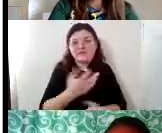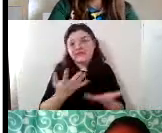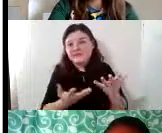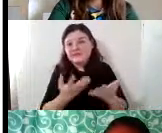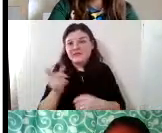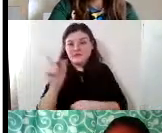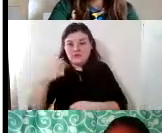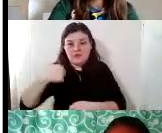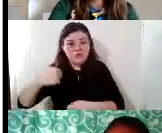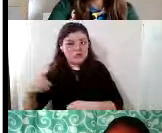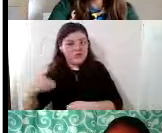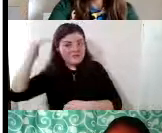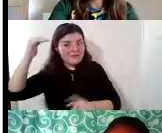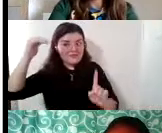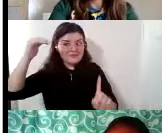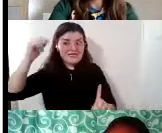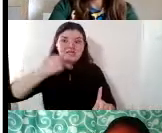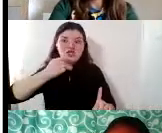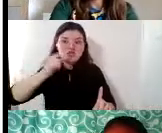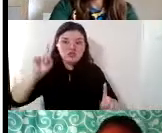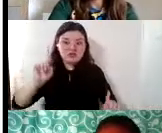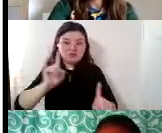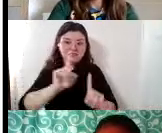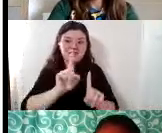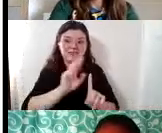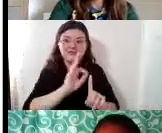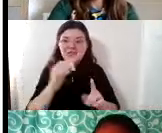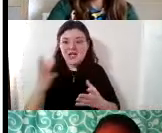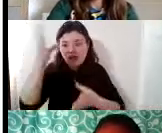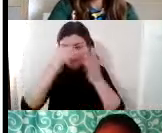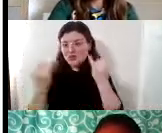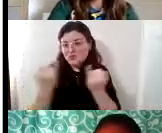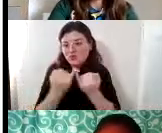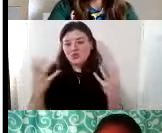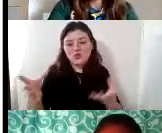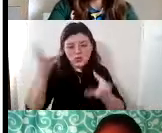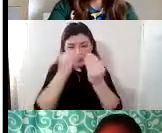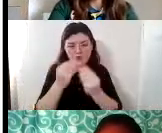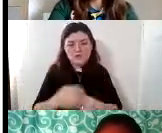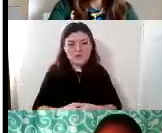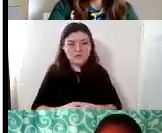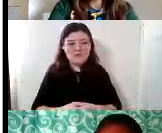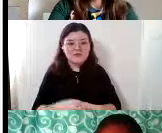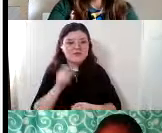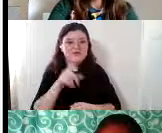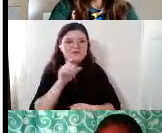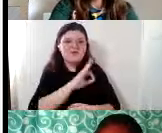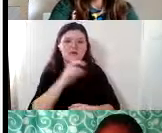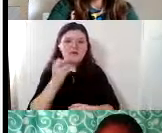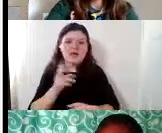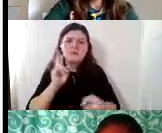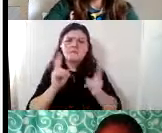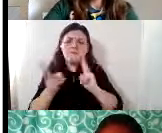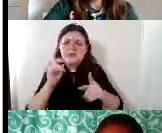y niños, niñas y adolescentes. También, ¿qué otro beneficio? Pues permite hablar de situaciones que a veces, lo decíamos ahorita,